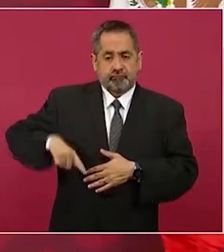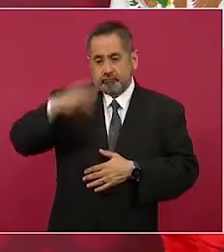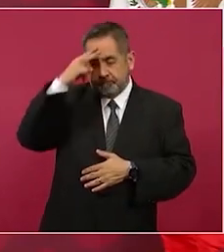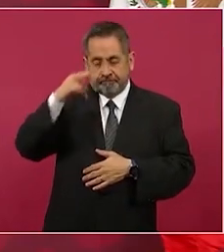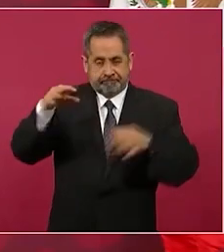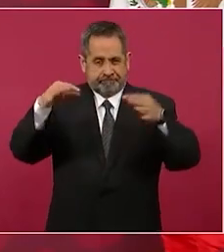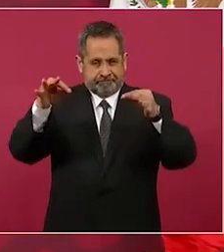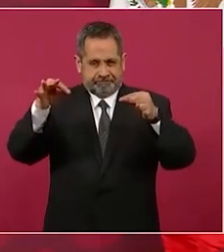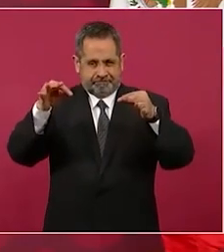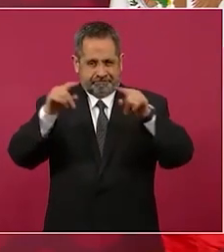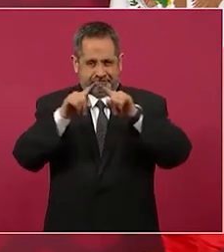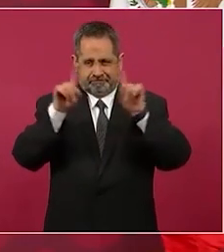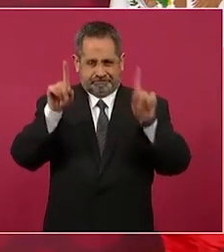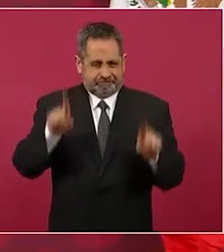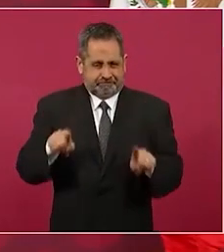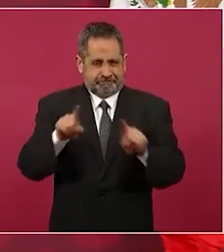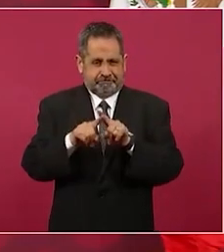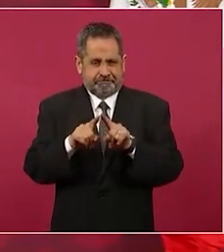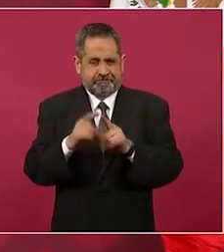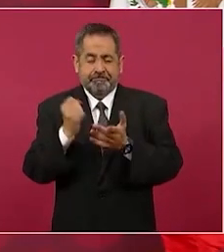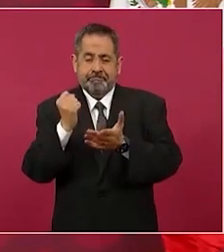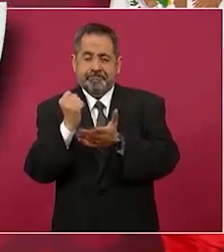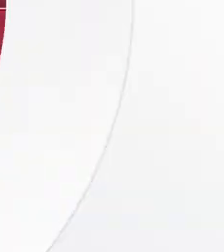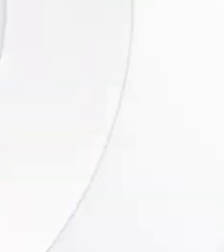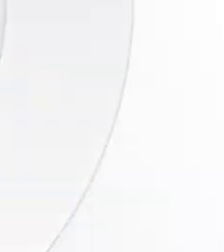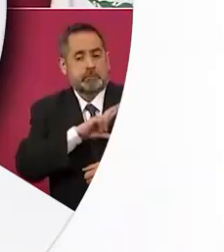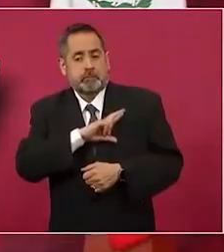va a aparecer.